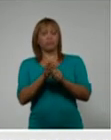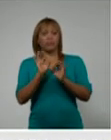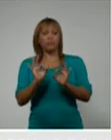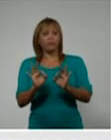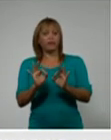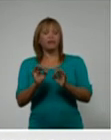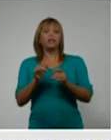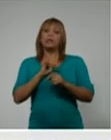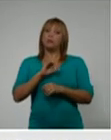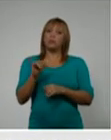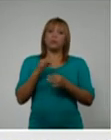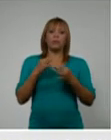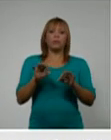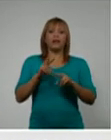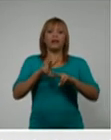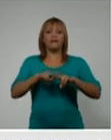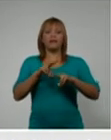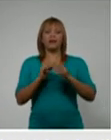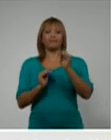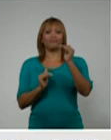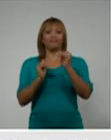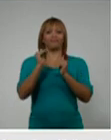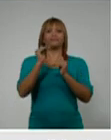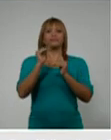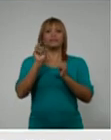es natural, La Habana con el mayor número,